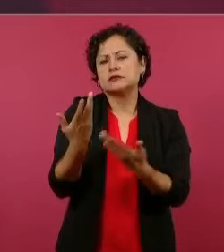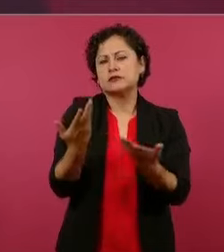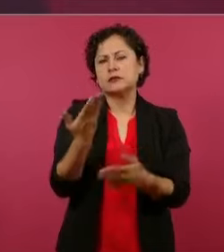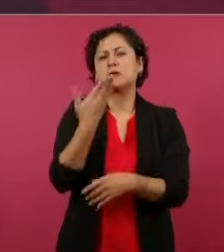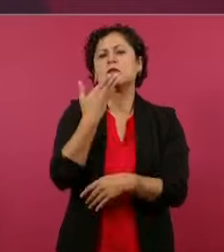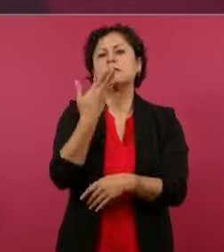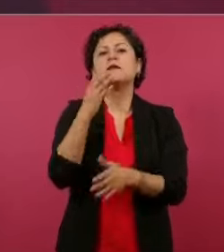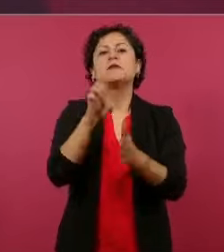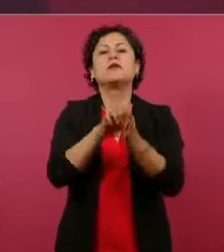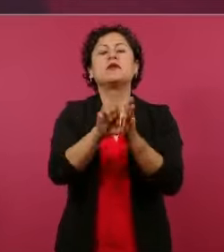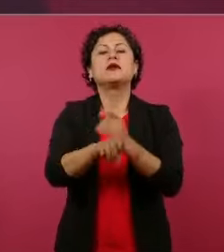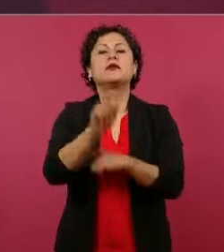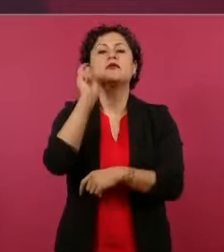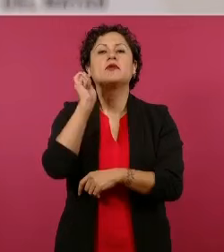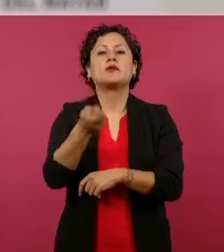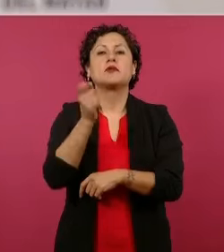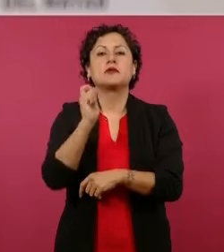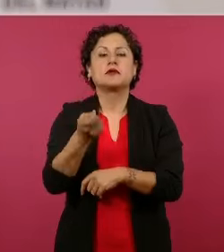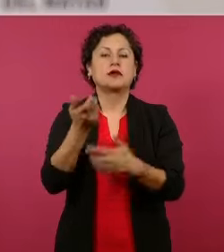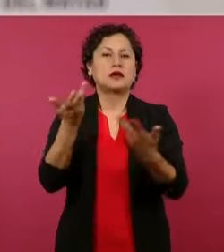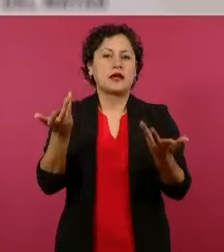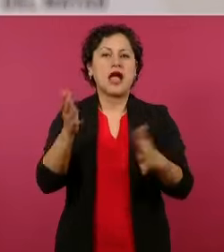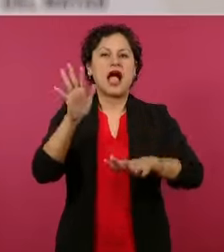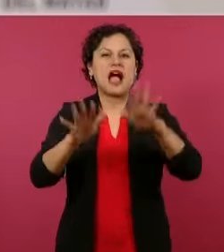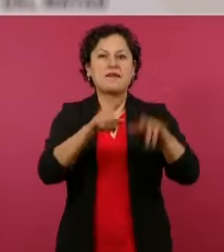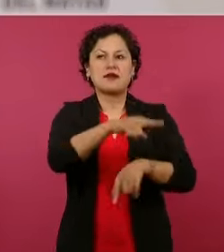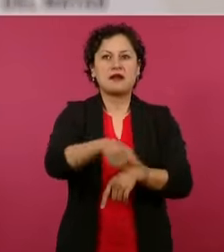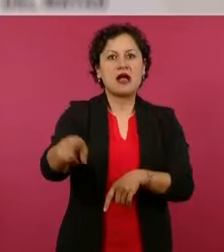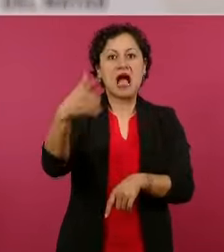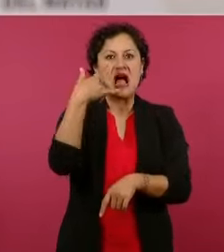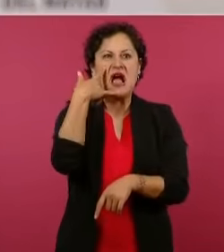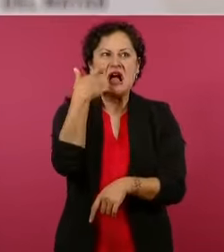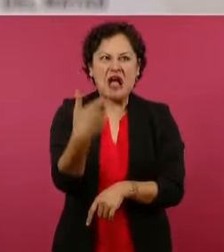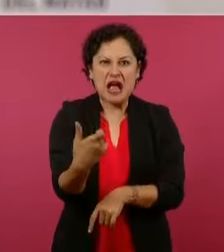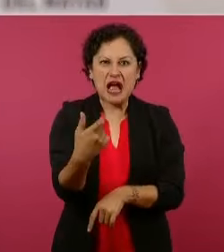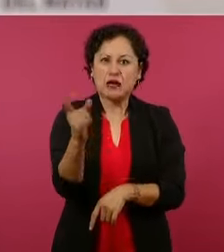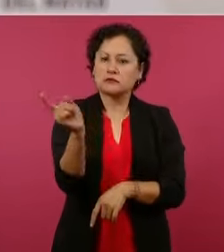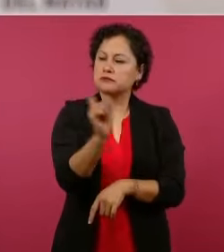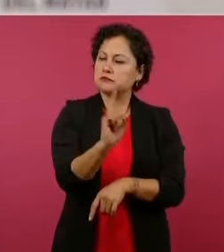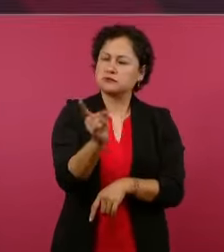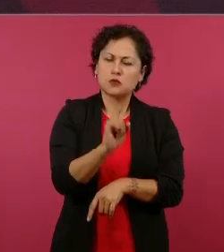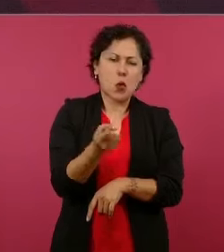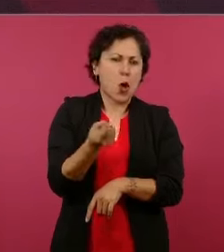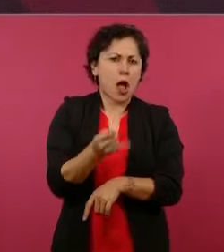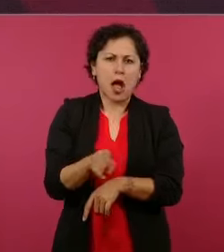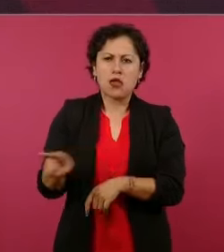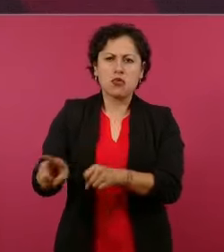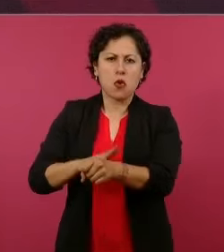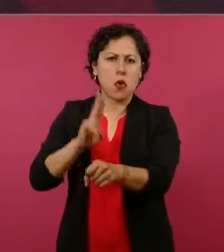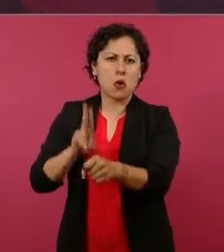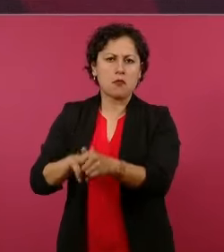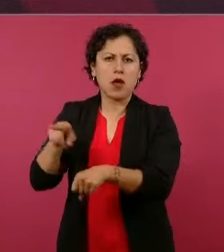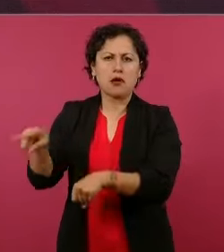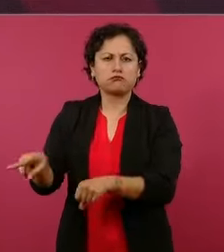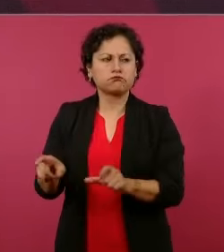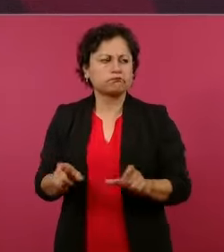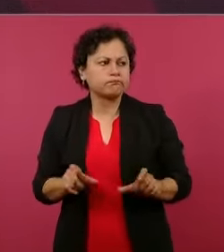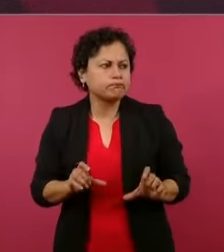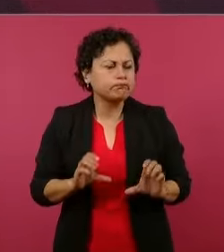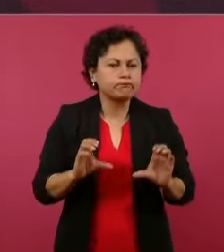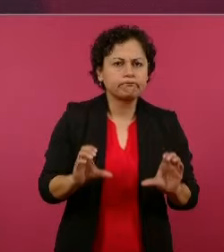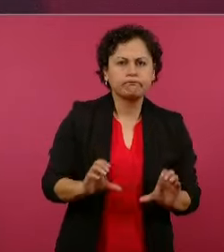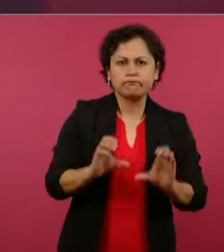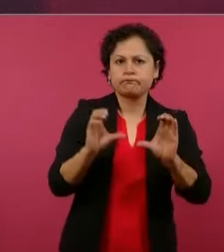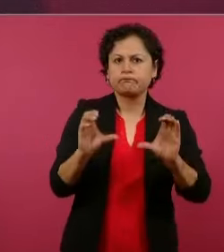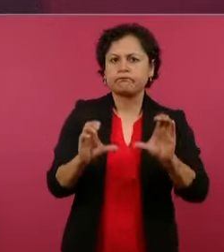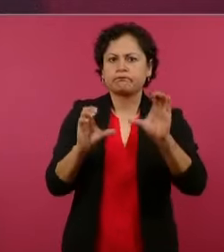arcas como si fuera algo este muy irregular es parte de la este vigilancia que hace una institución